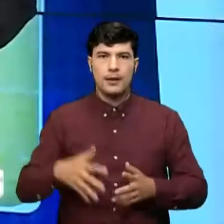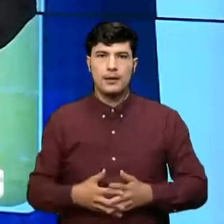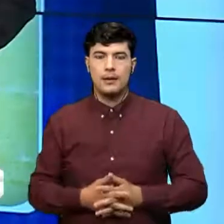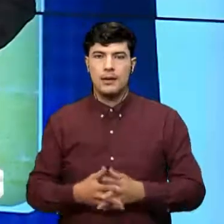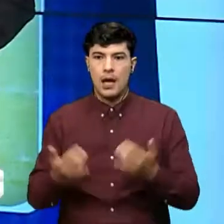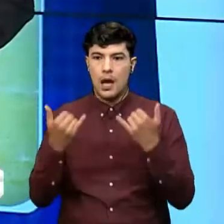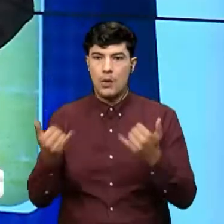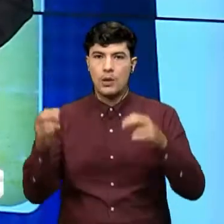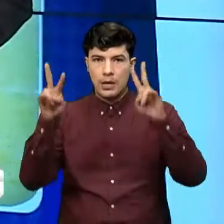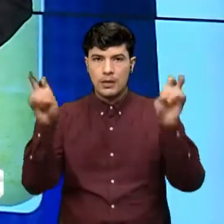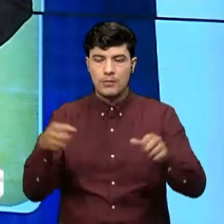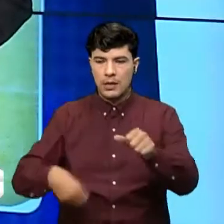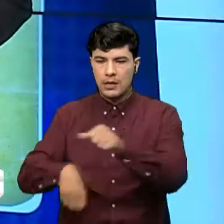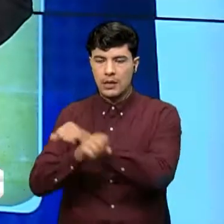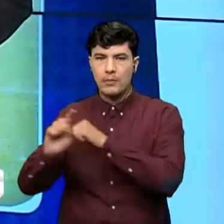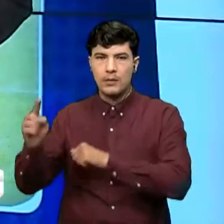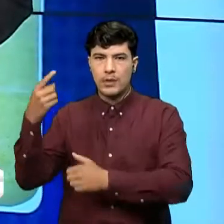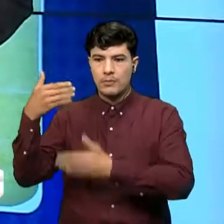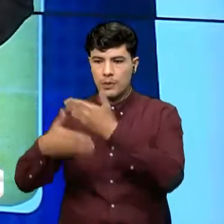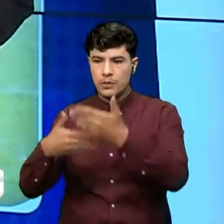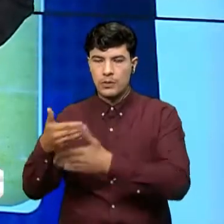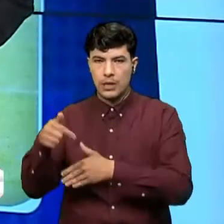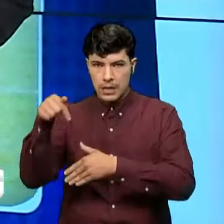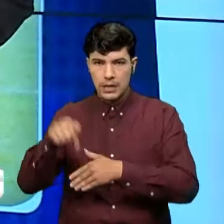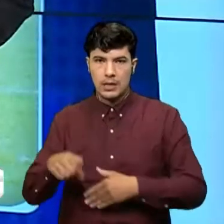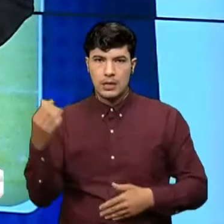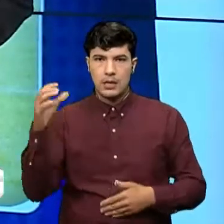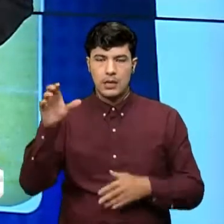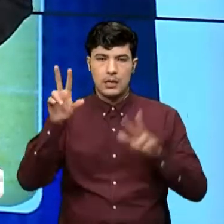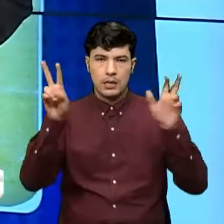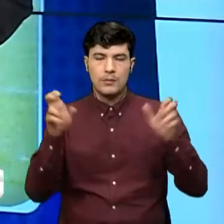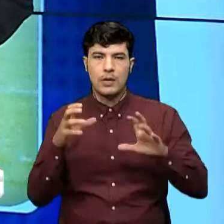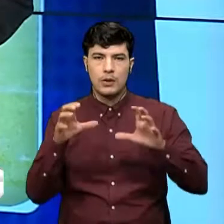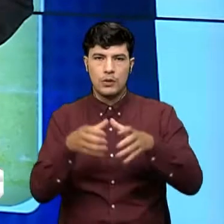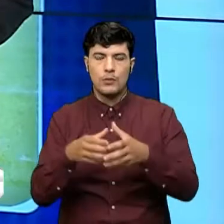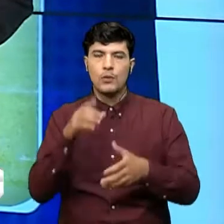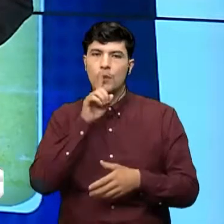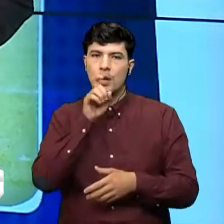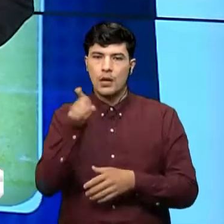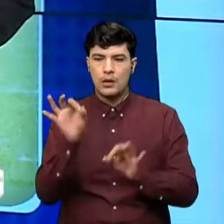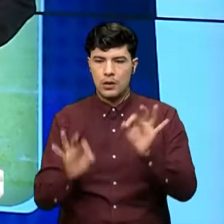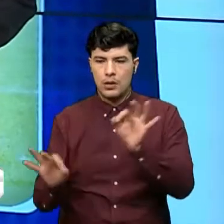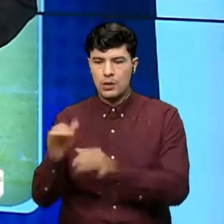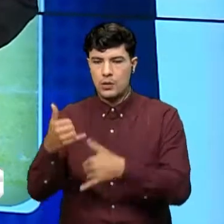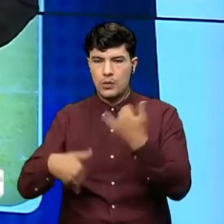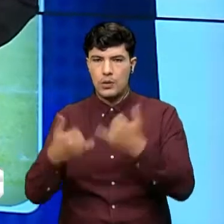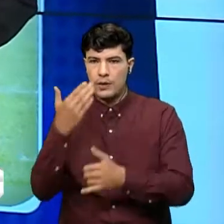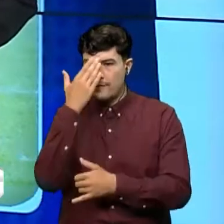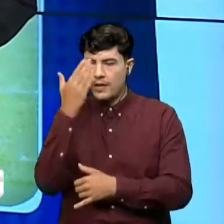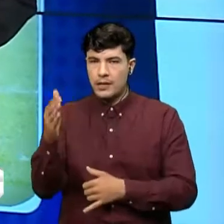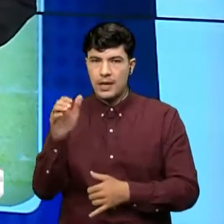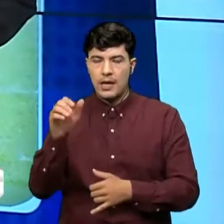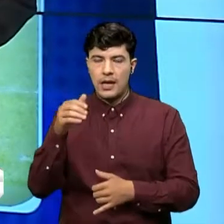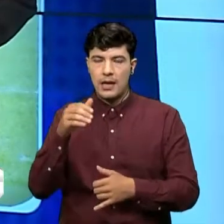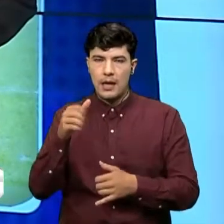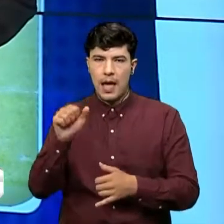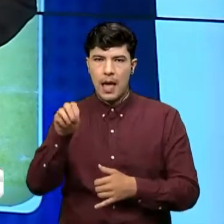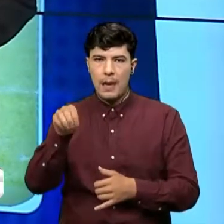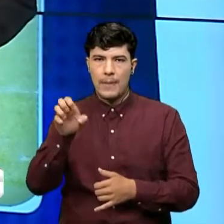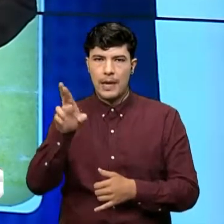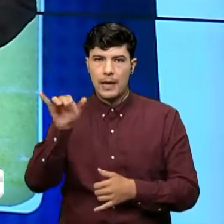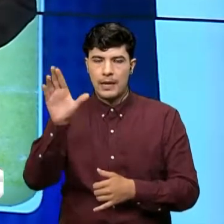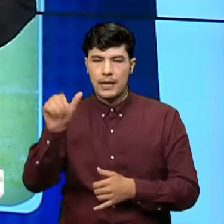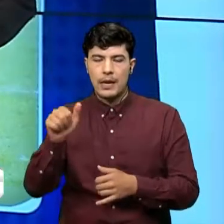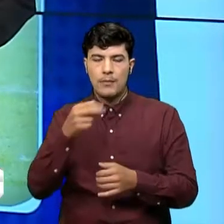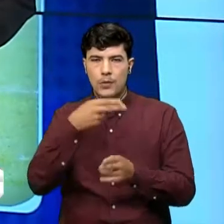y hablamos ahora del fútbol de la primera división del país hablamos del atlético bucaramanga que prepara su juego frente al américa de cali el próximo domingo a partir de